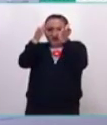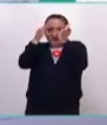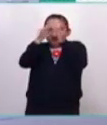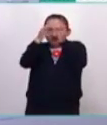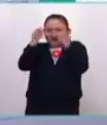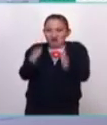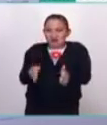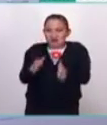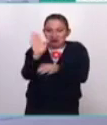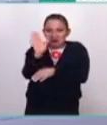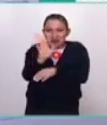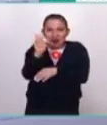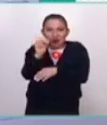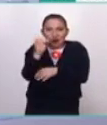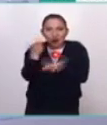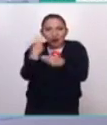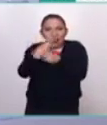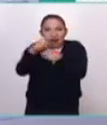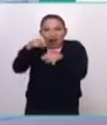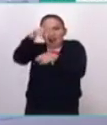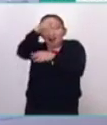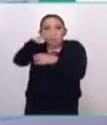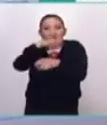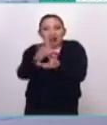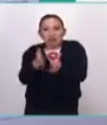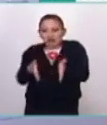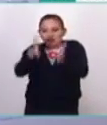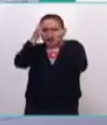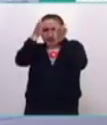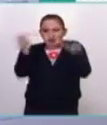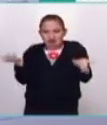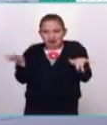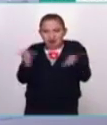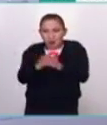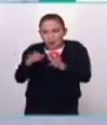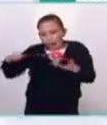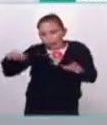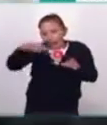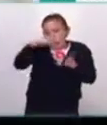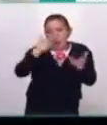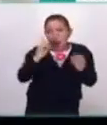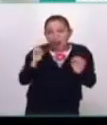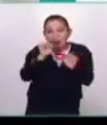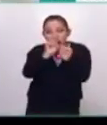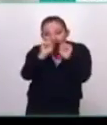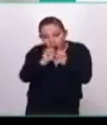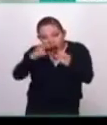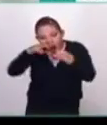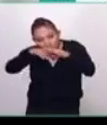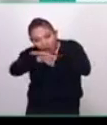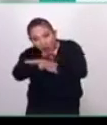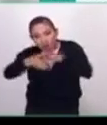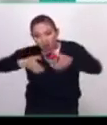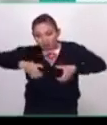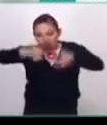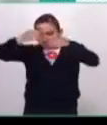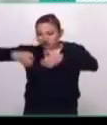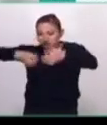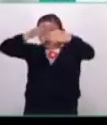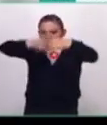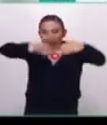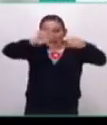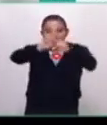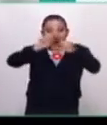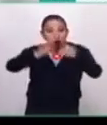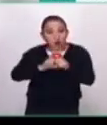geométrica que no invita a subir, ¿no? Es muy vertical. Nos dimos cuenta que hay un salón, el Salón de las Columnas, y el